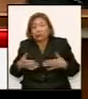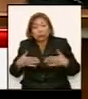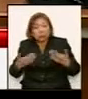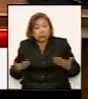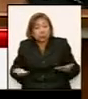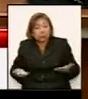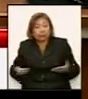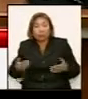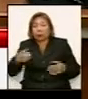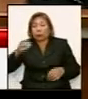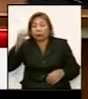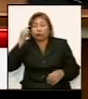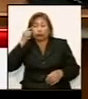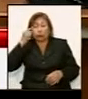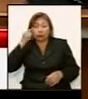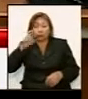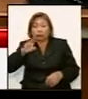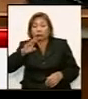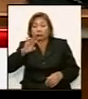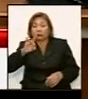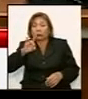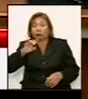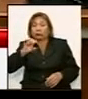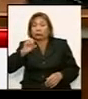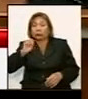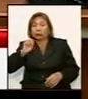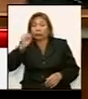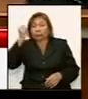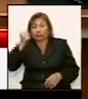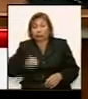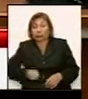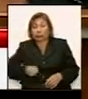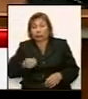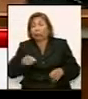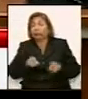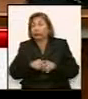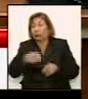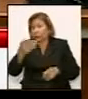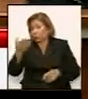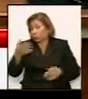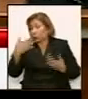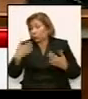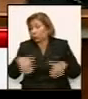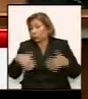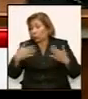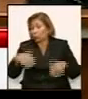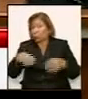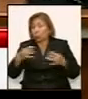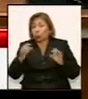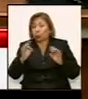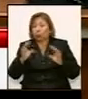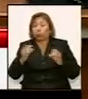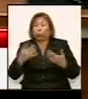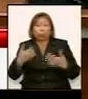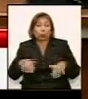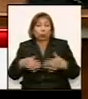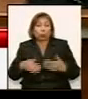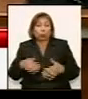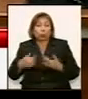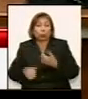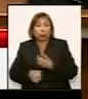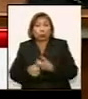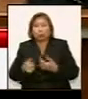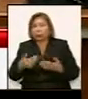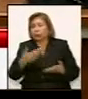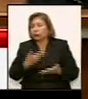como china muestra lo peligroso de estas de estas regulaciones para la libertad de expresión en